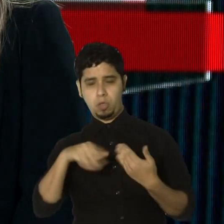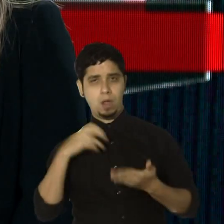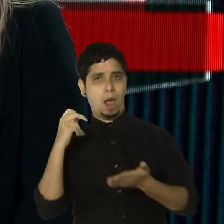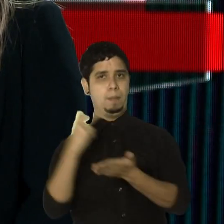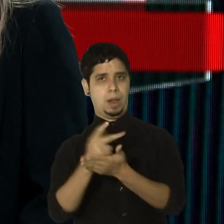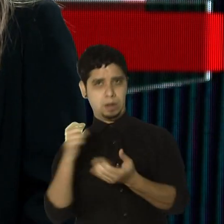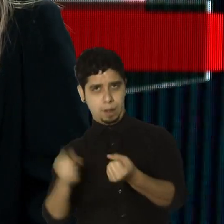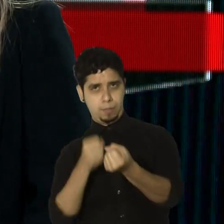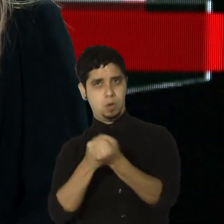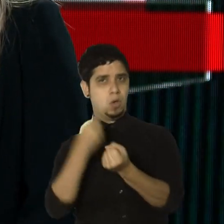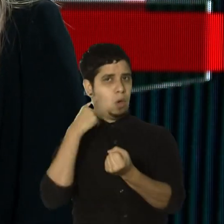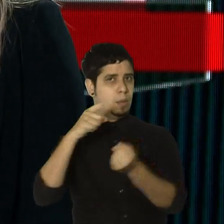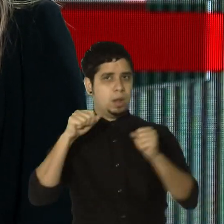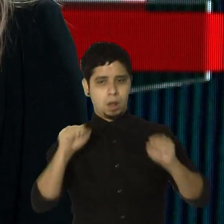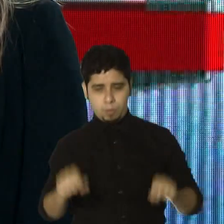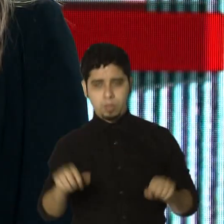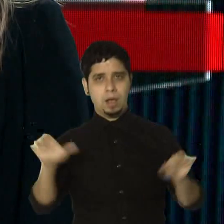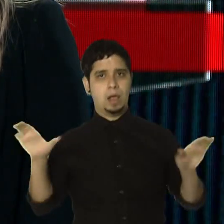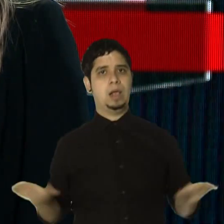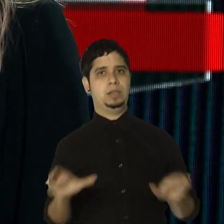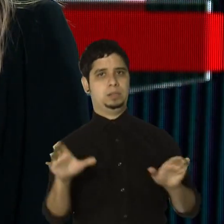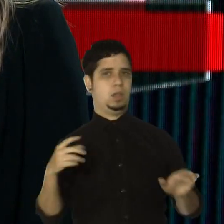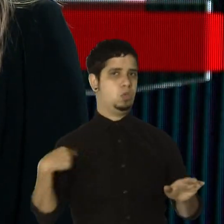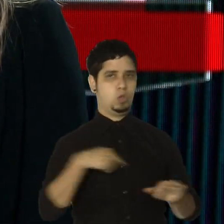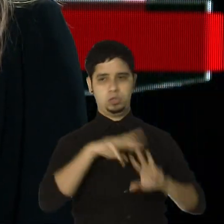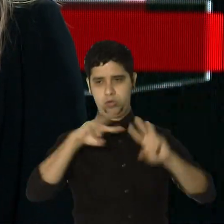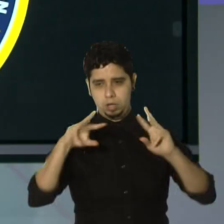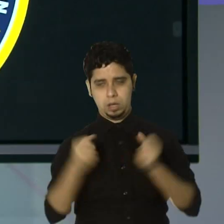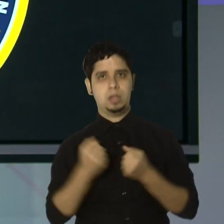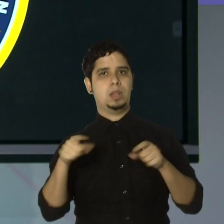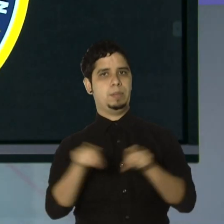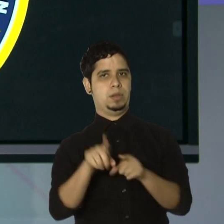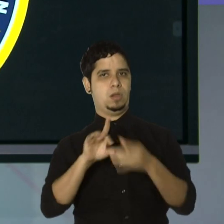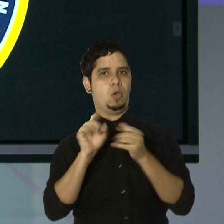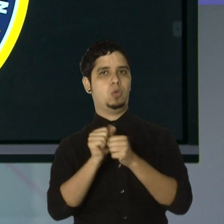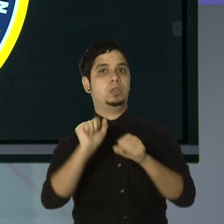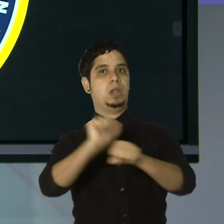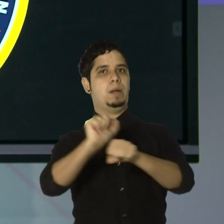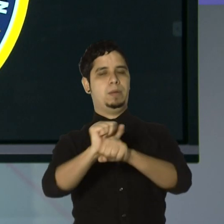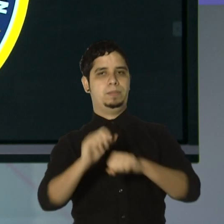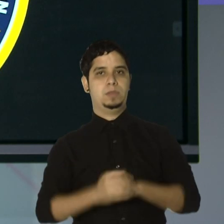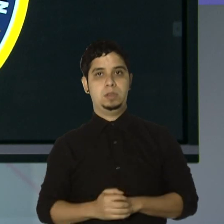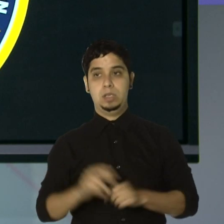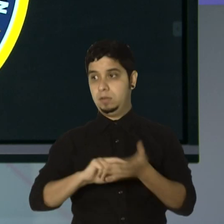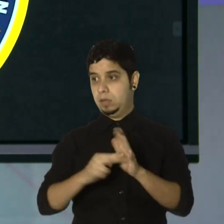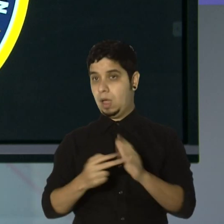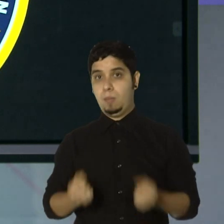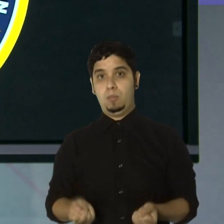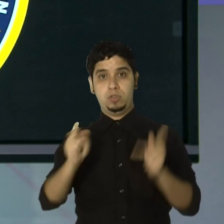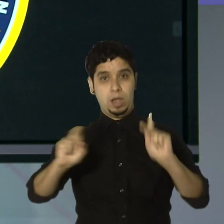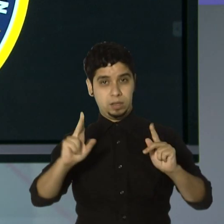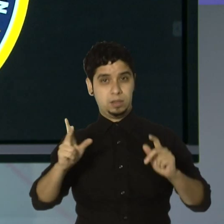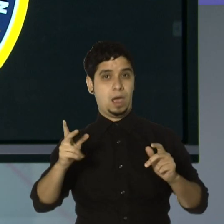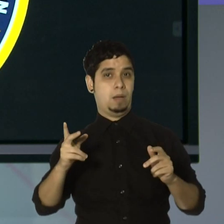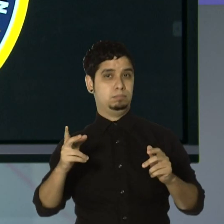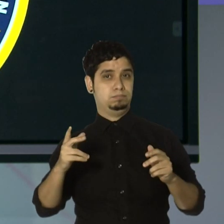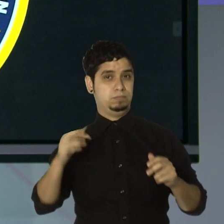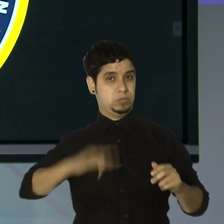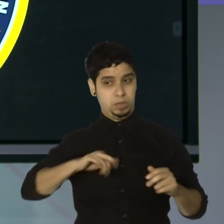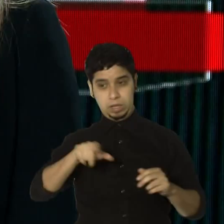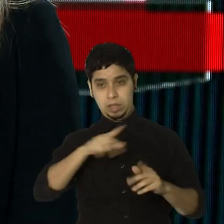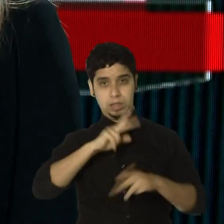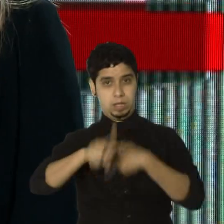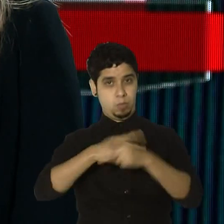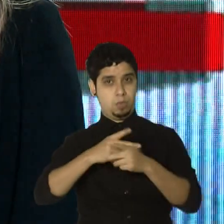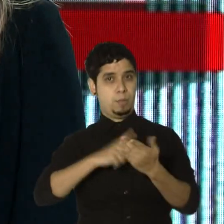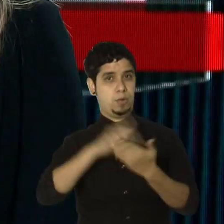departamento para poder llevar a cabo nuestros talleres y oficios. O sea, que son miles los beneficiados con este proyecto. Definitivamente. Que